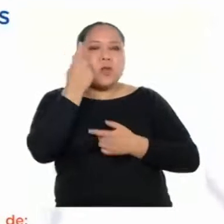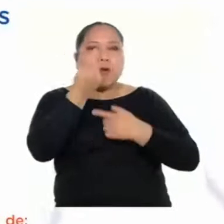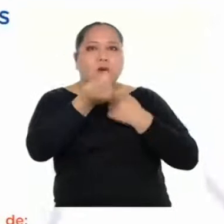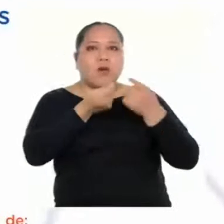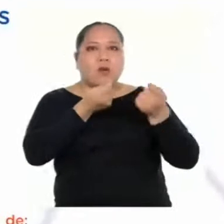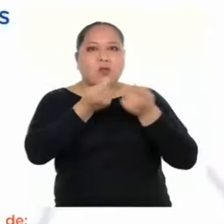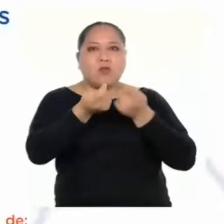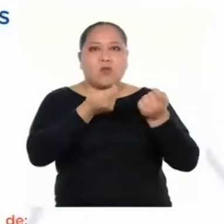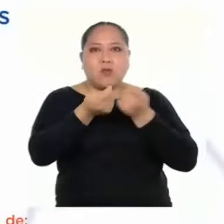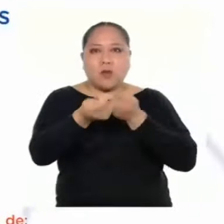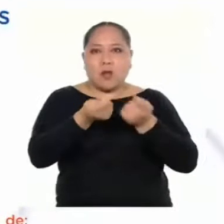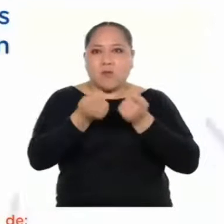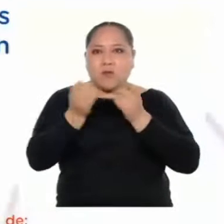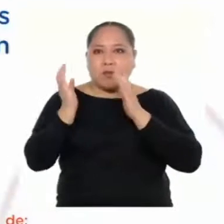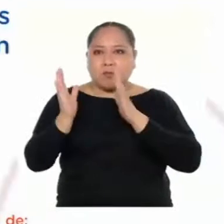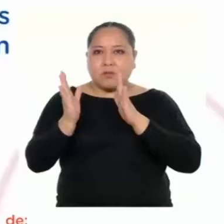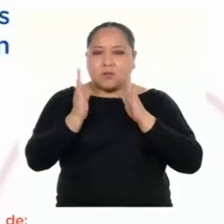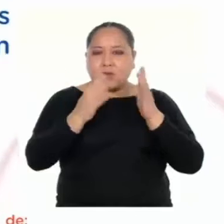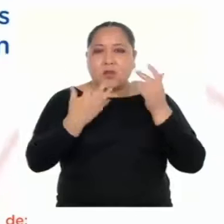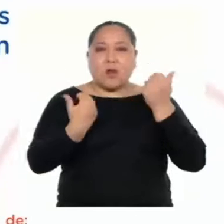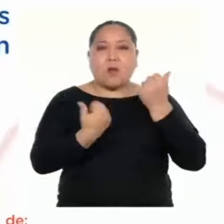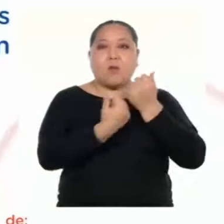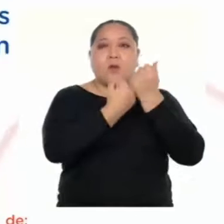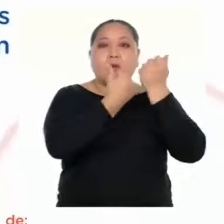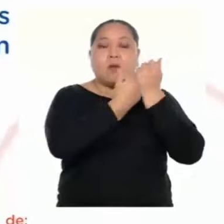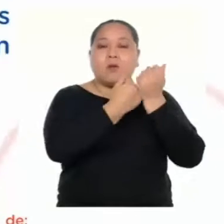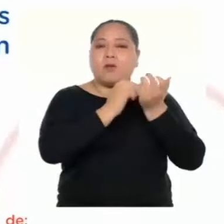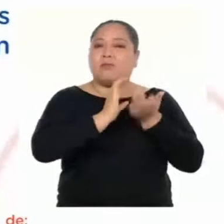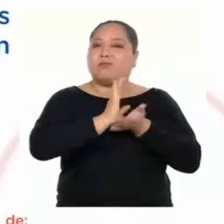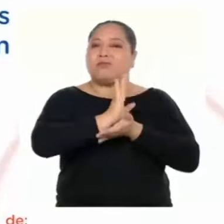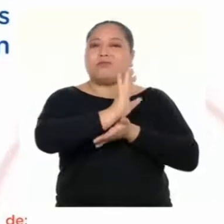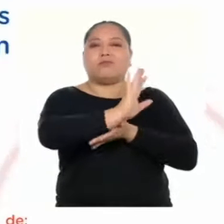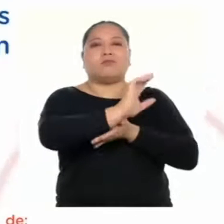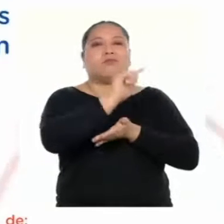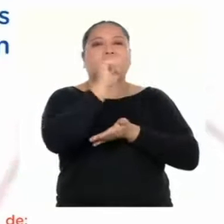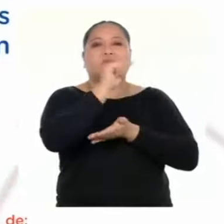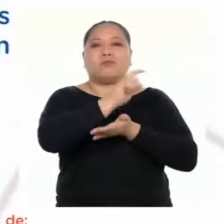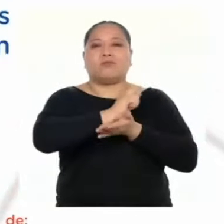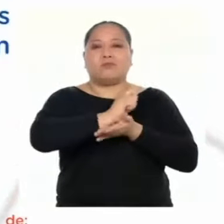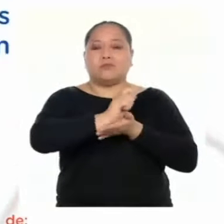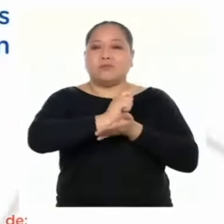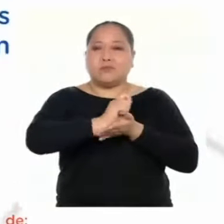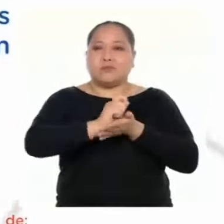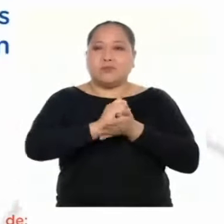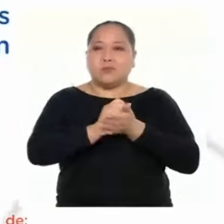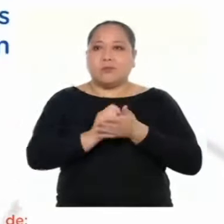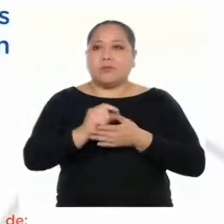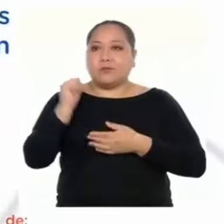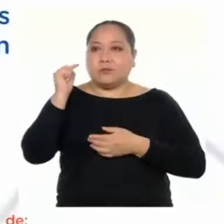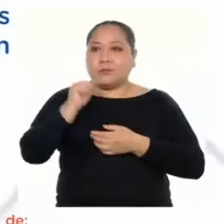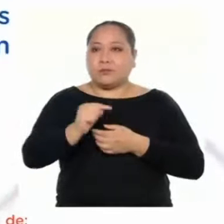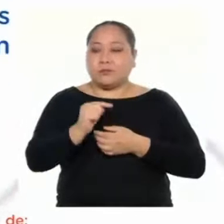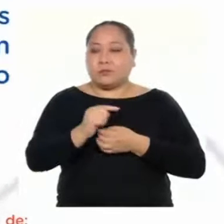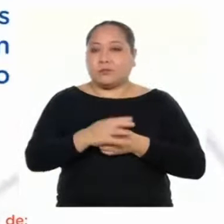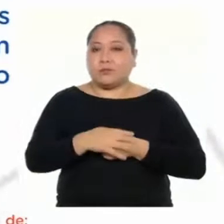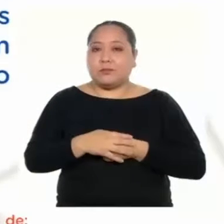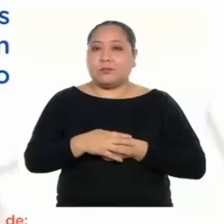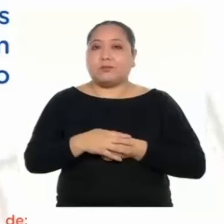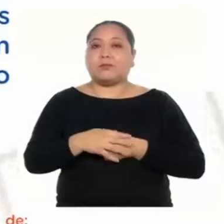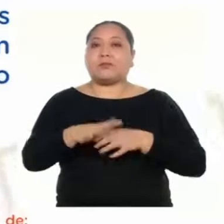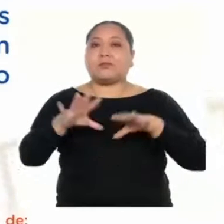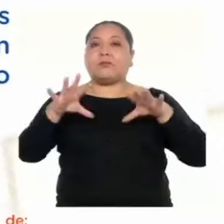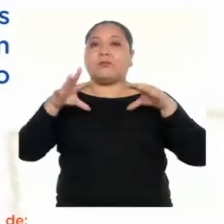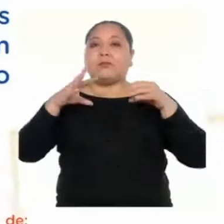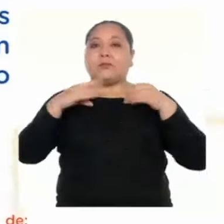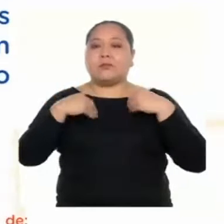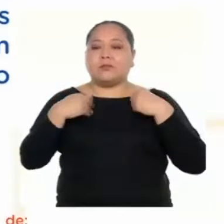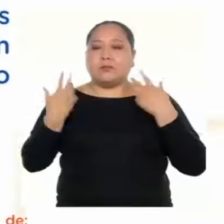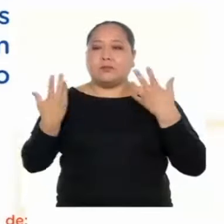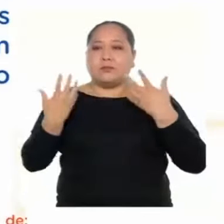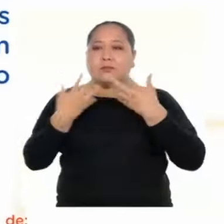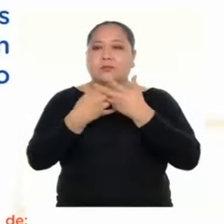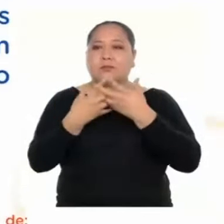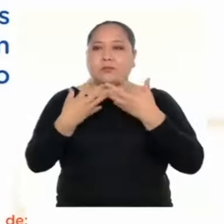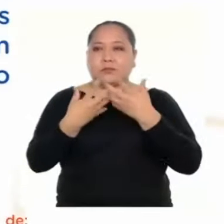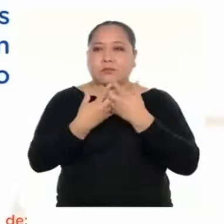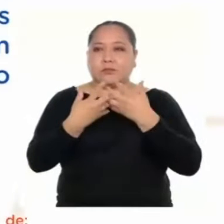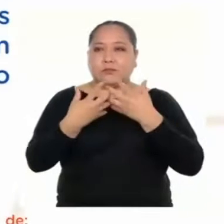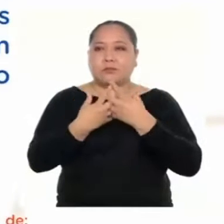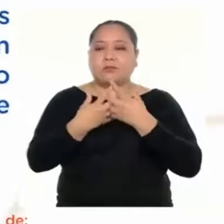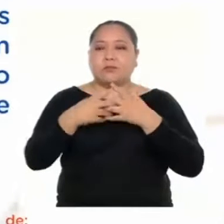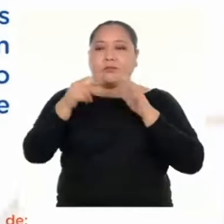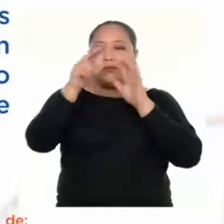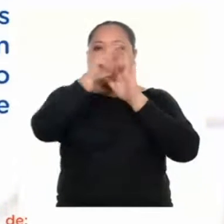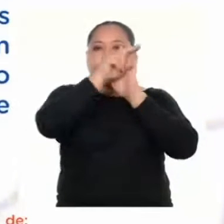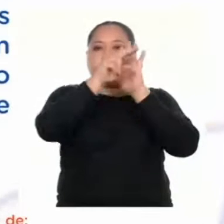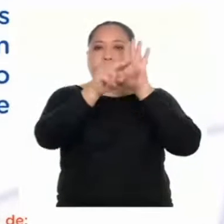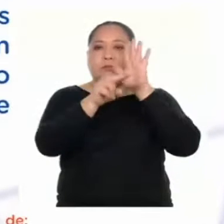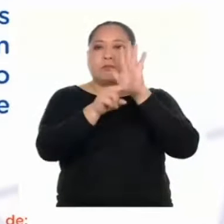controlaban, regulaban, apoyaban o desestimaban los textos. Mediación y consentimiento estrechamente vinculados